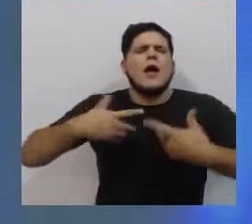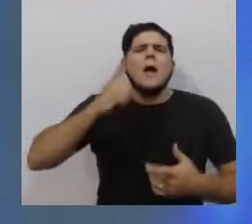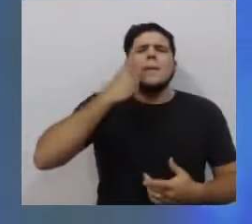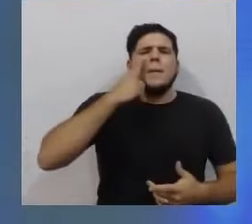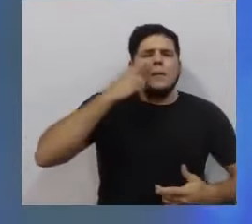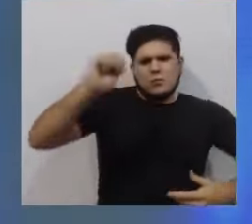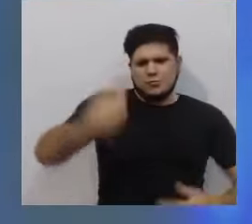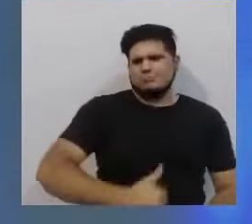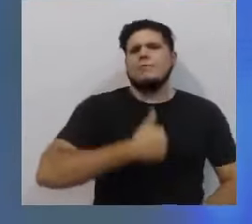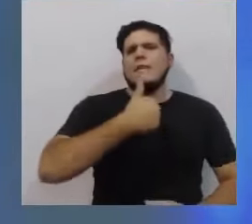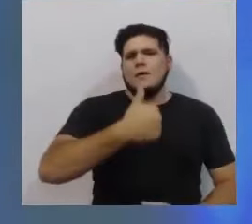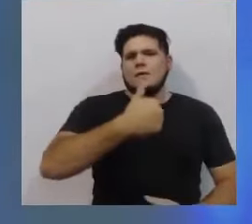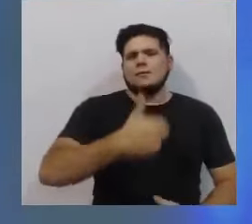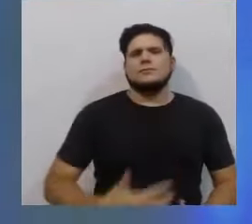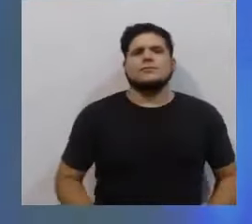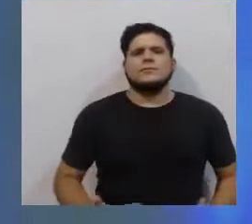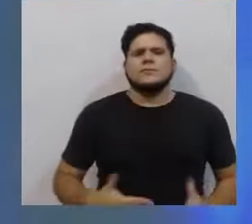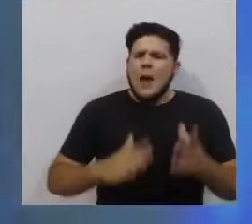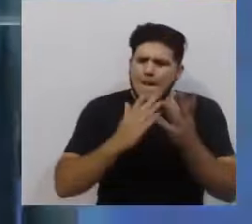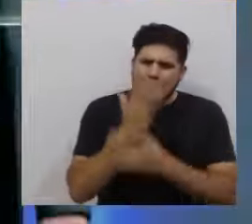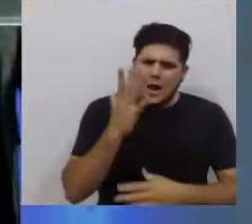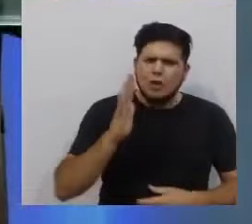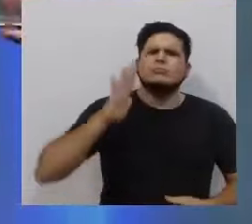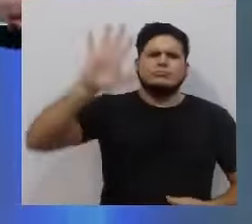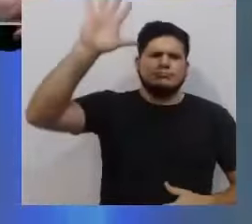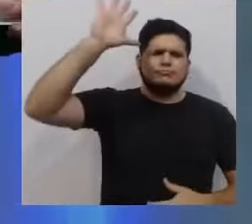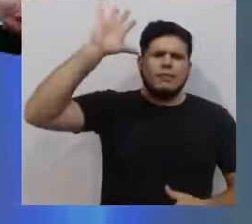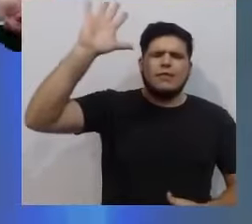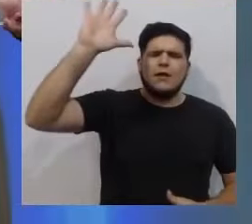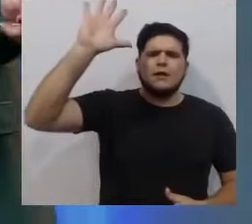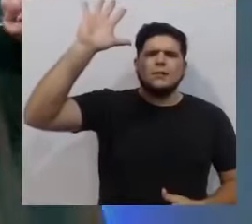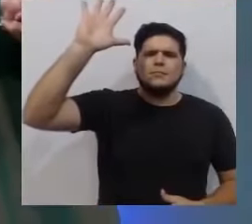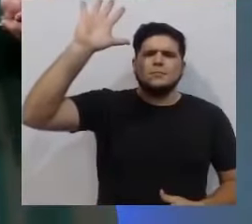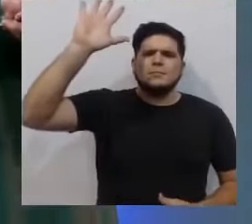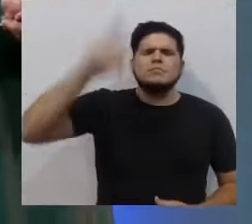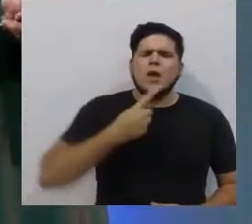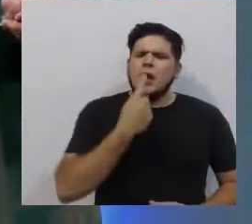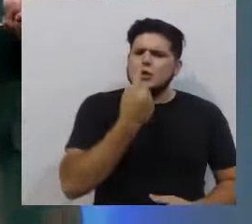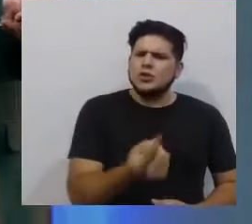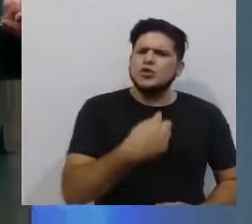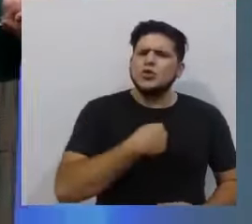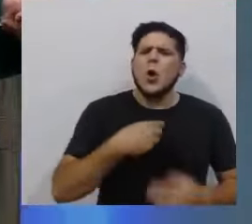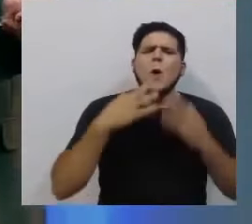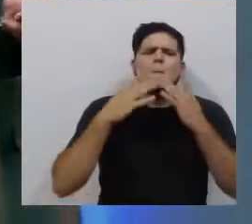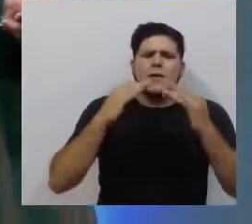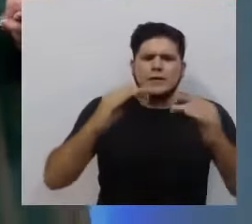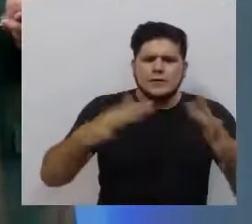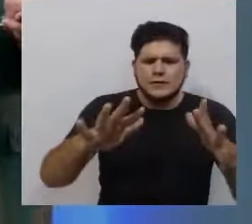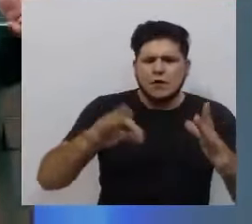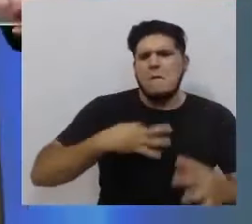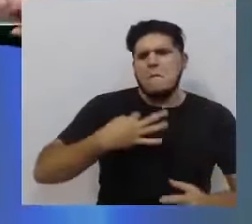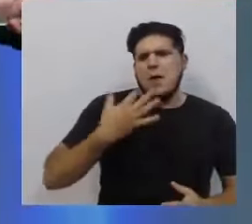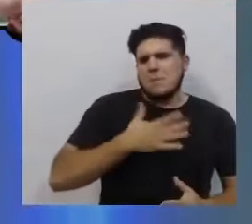soy bendecido durante su mano al cielo diga soy bendecido soy prosperado y vivo en victorias